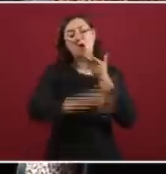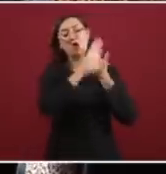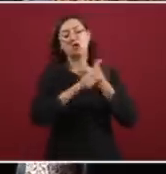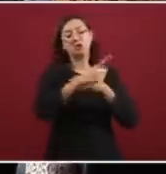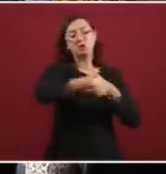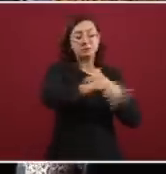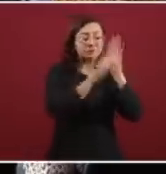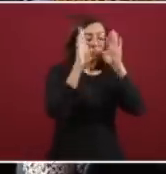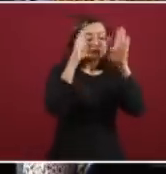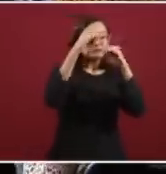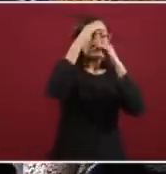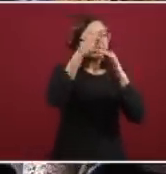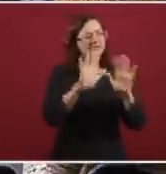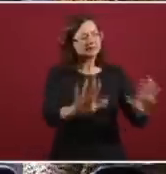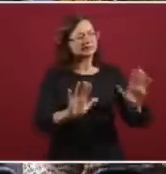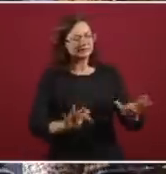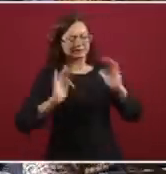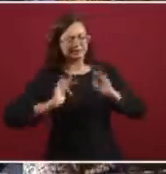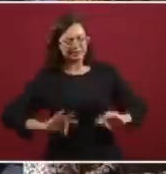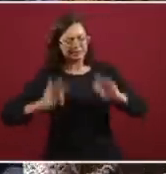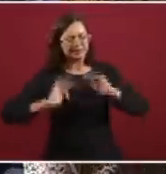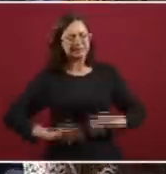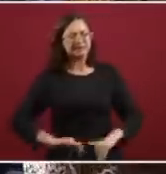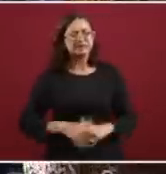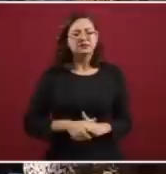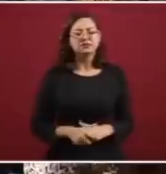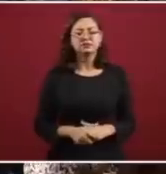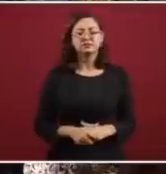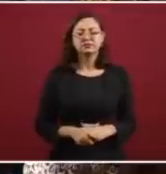se serenen,